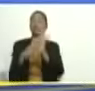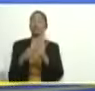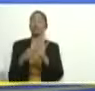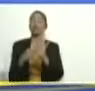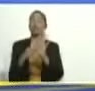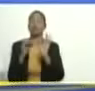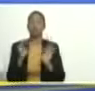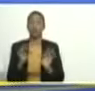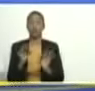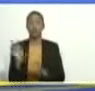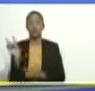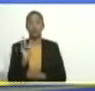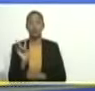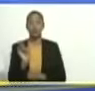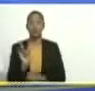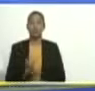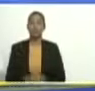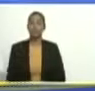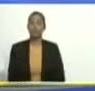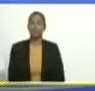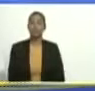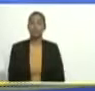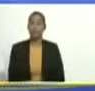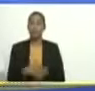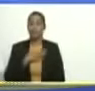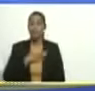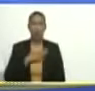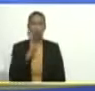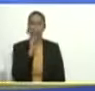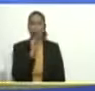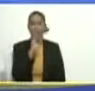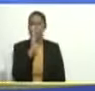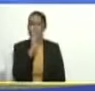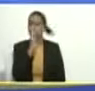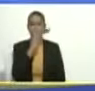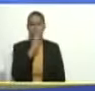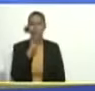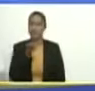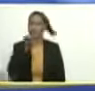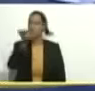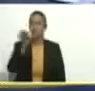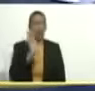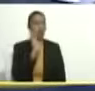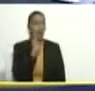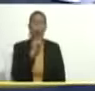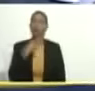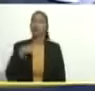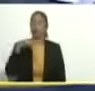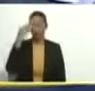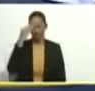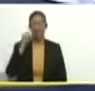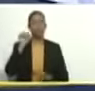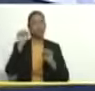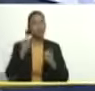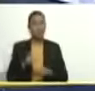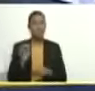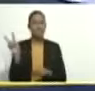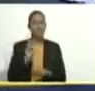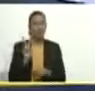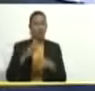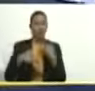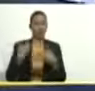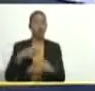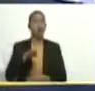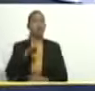este continente. No tengo ninguna duda que habremos avanzado hacia estadios superiores